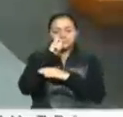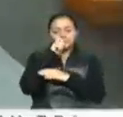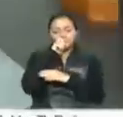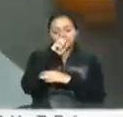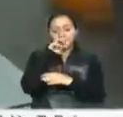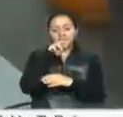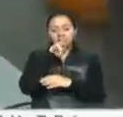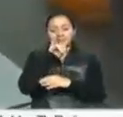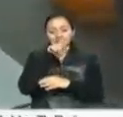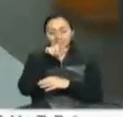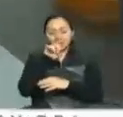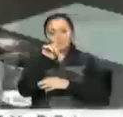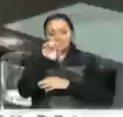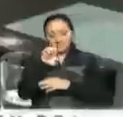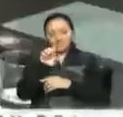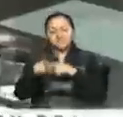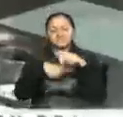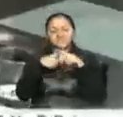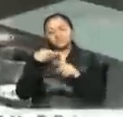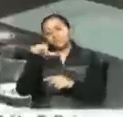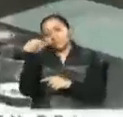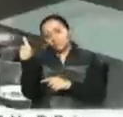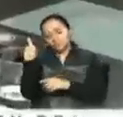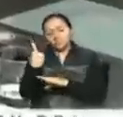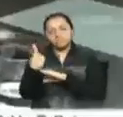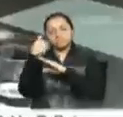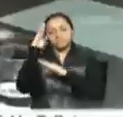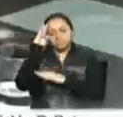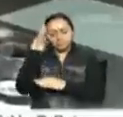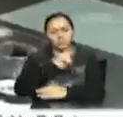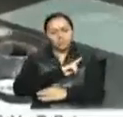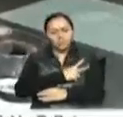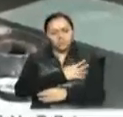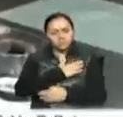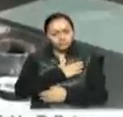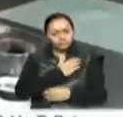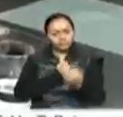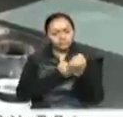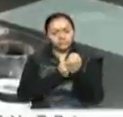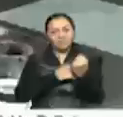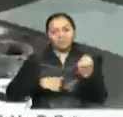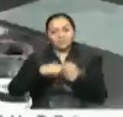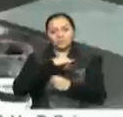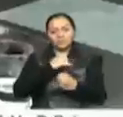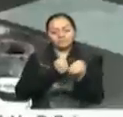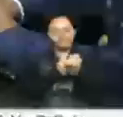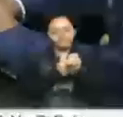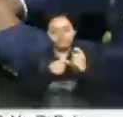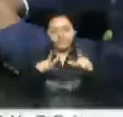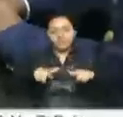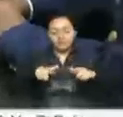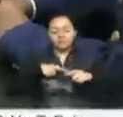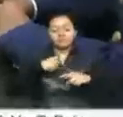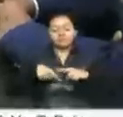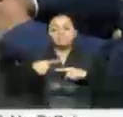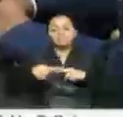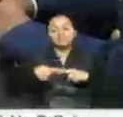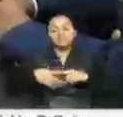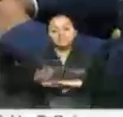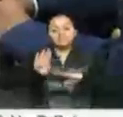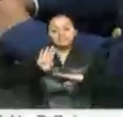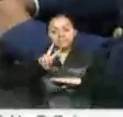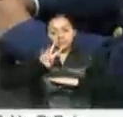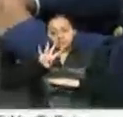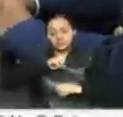César Merizalde, y los tres comandantes reiteraron su vocación democrática y su apoyo al nuevo mandatario que asumirá el próximo 24 de